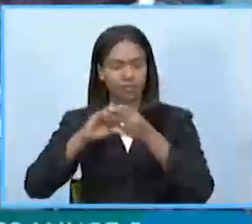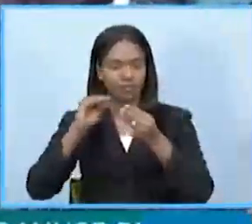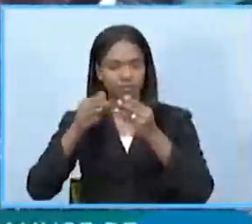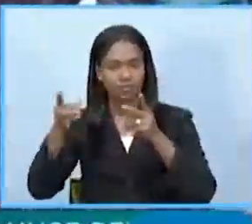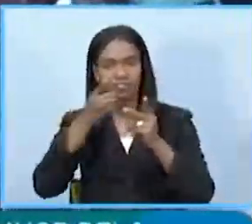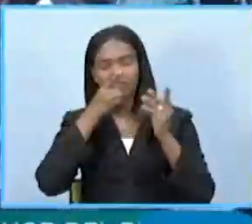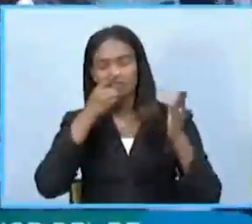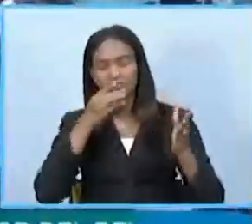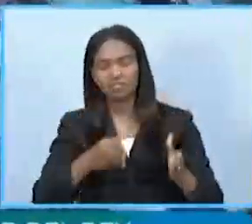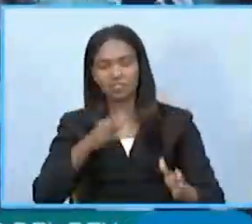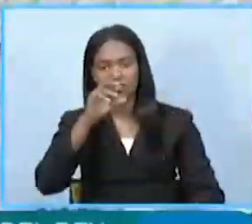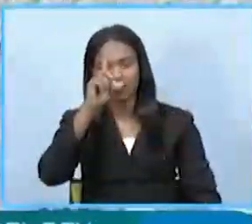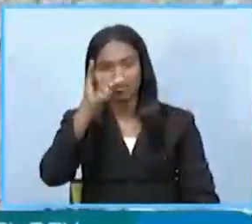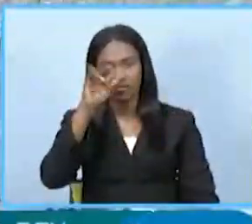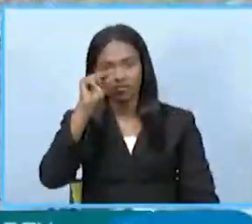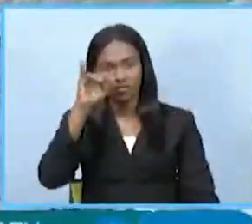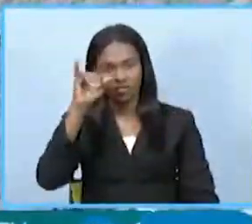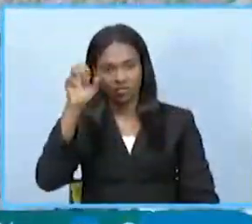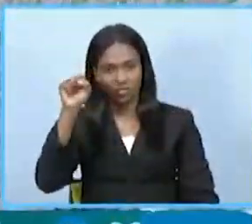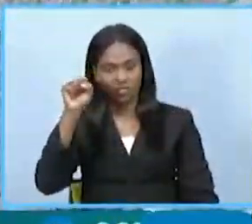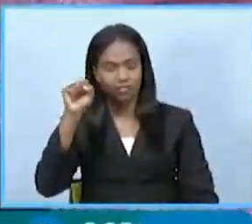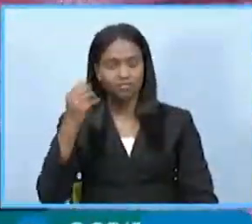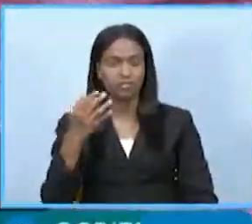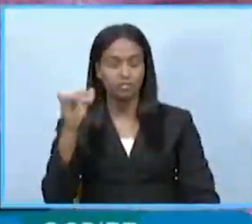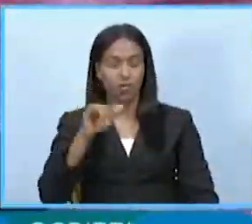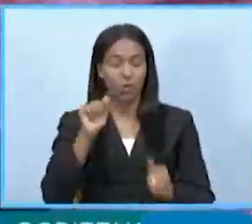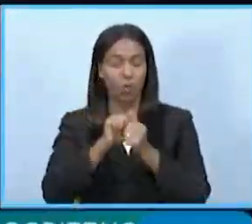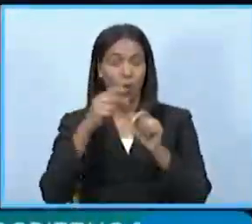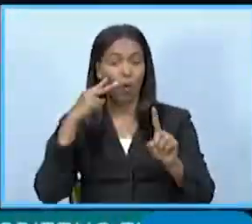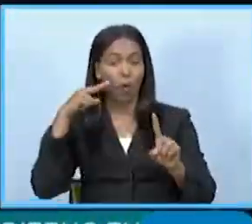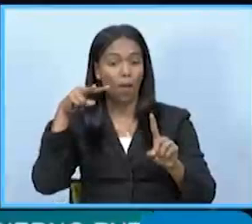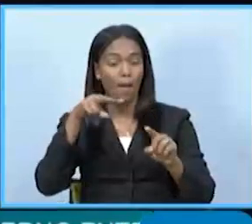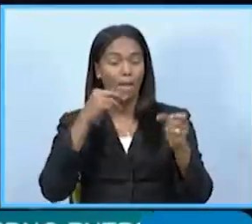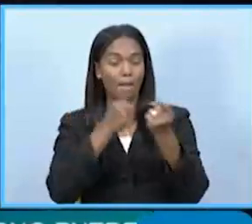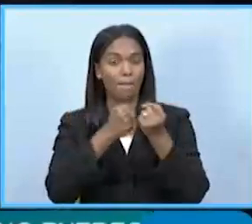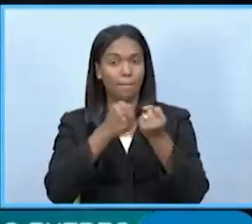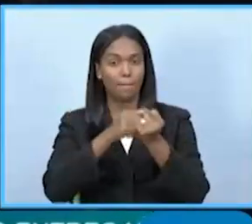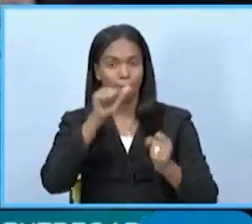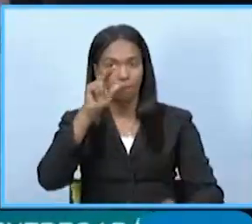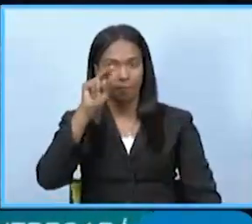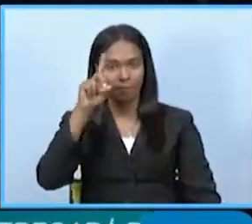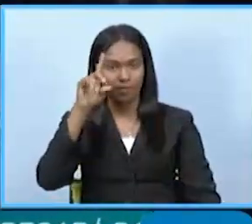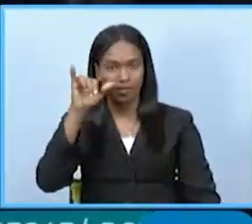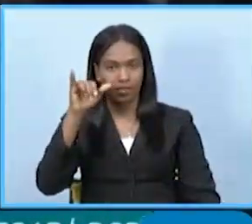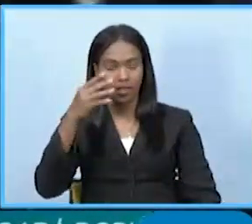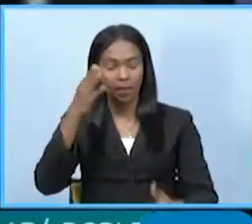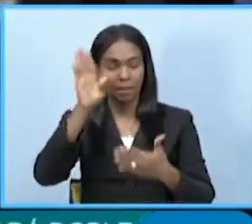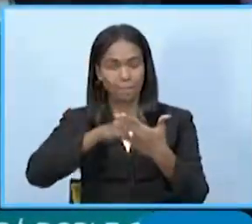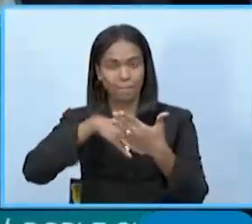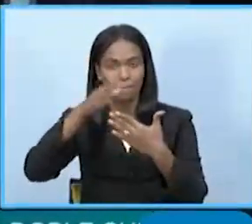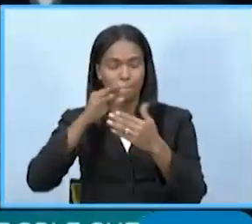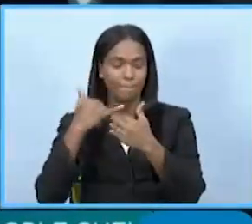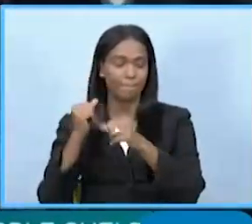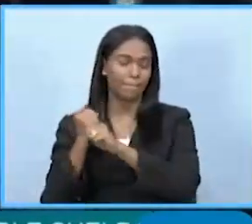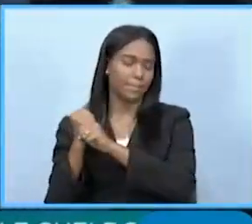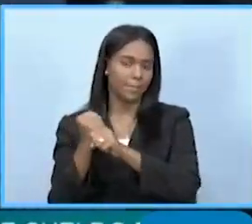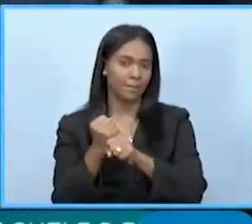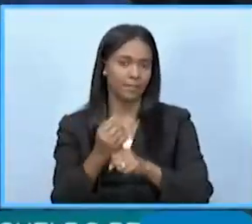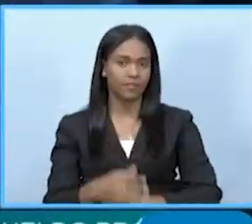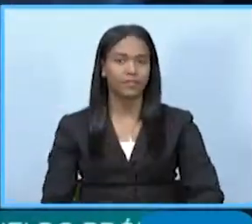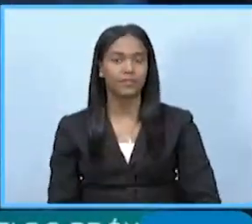cronista dominicano Dionisio Sol de Elvira y la mirada artística de Andy Brown, un pintor de béisbol